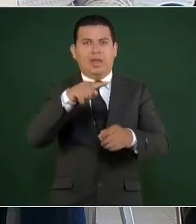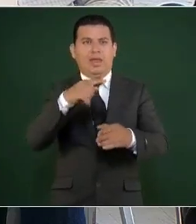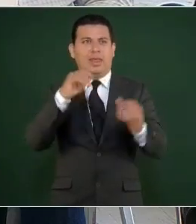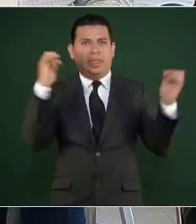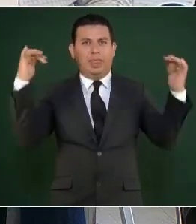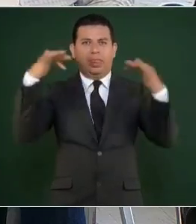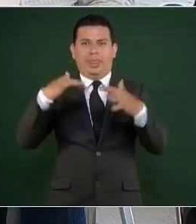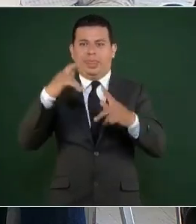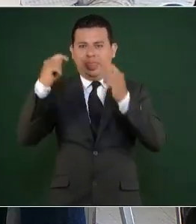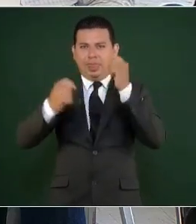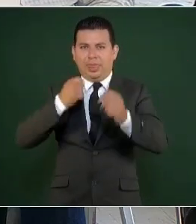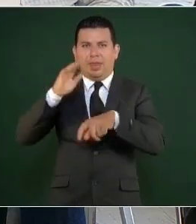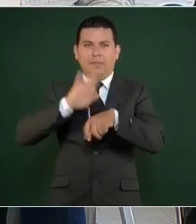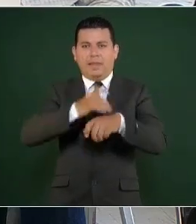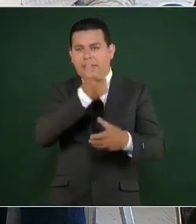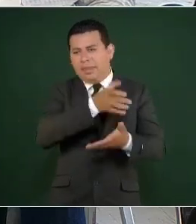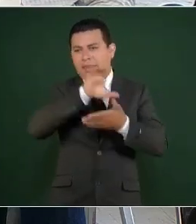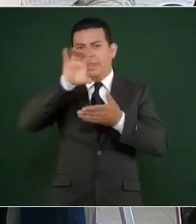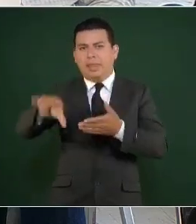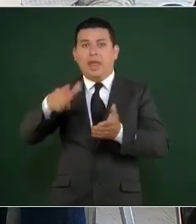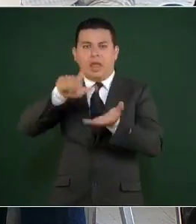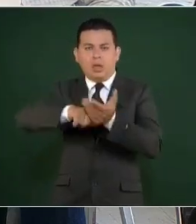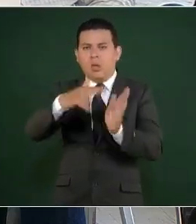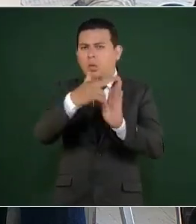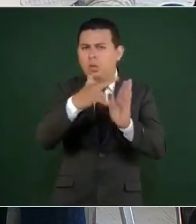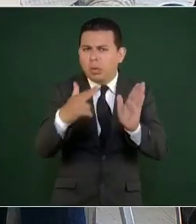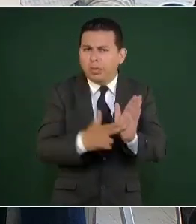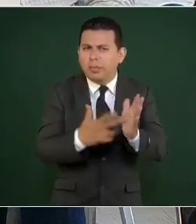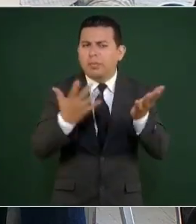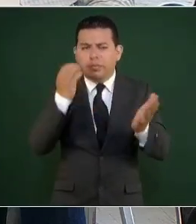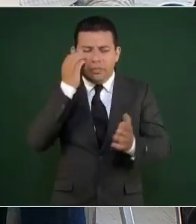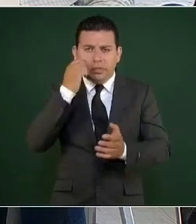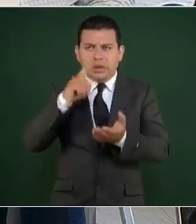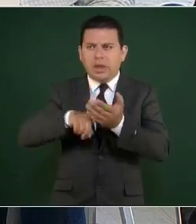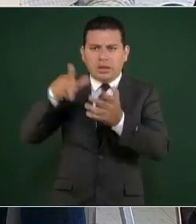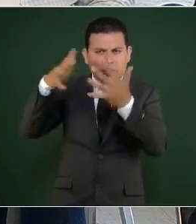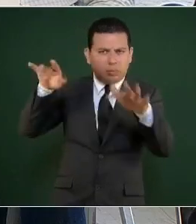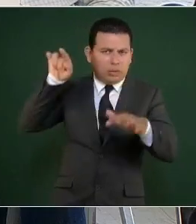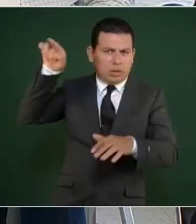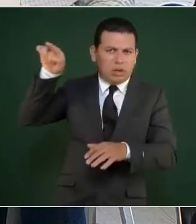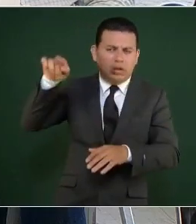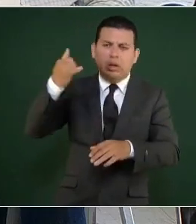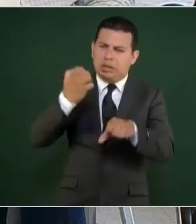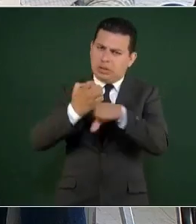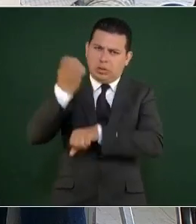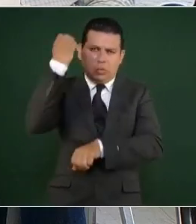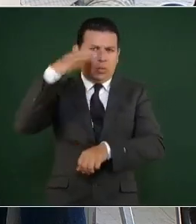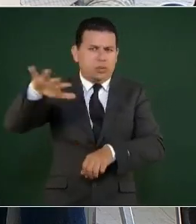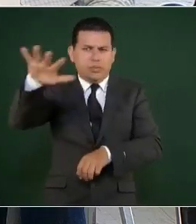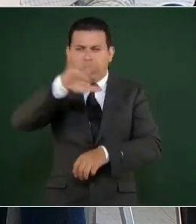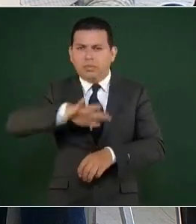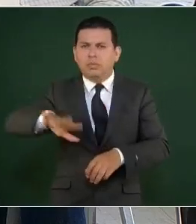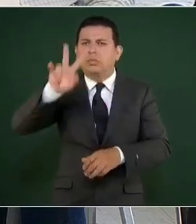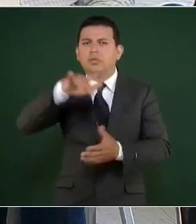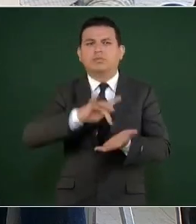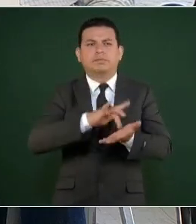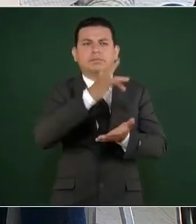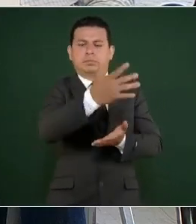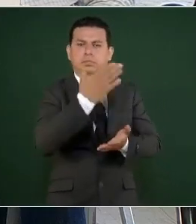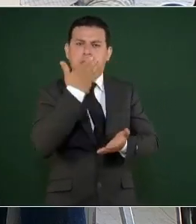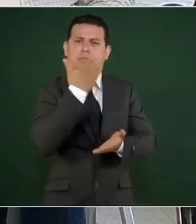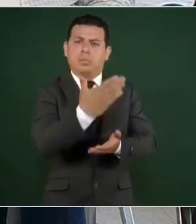con ello incentivar inversiones en bahías de Huatulco. En la costa oaxaqueña, presidente, y en todo el estado le están muy agradecidos por